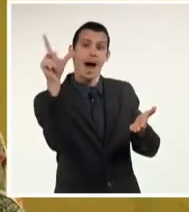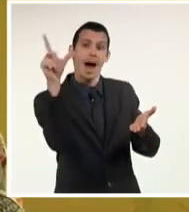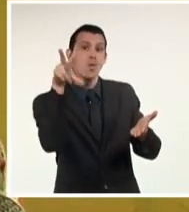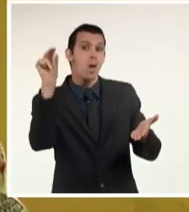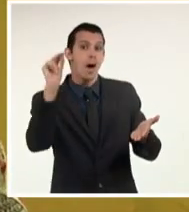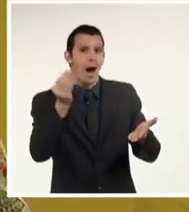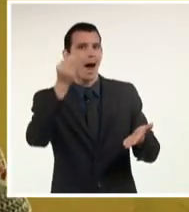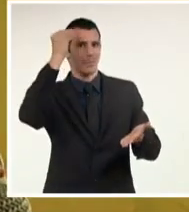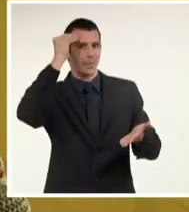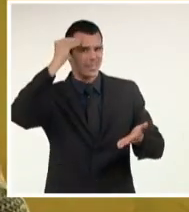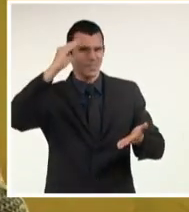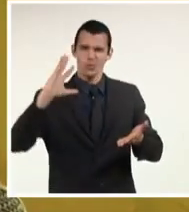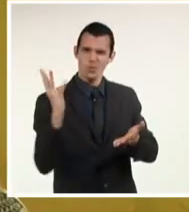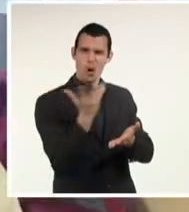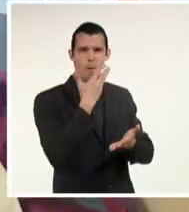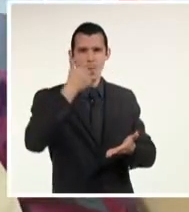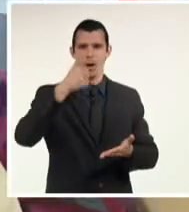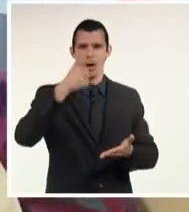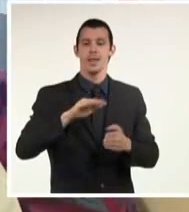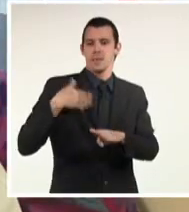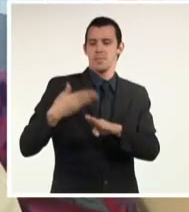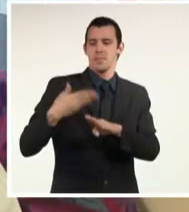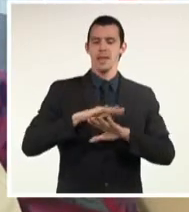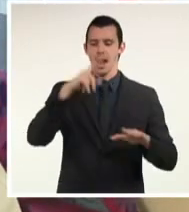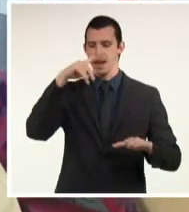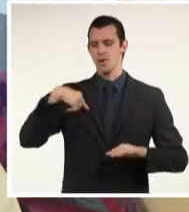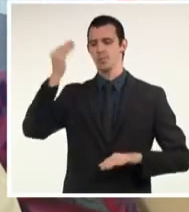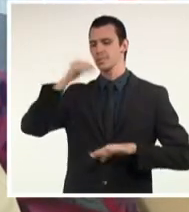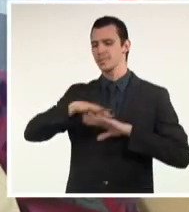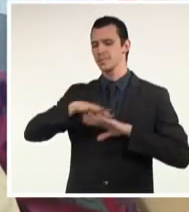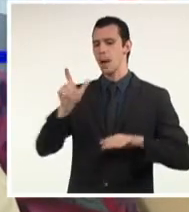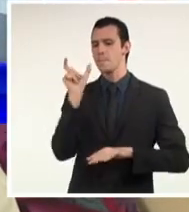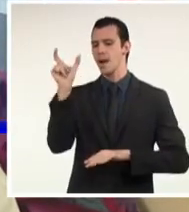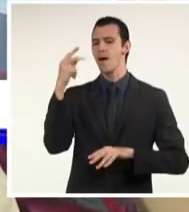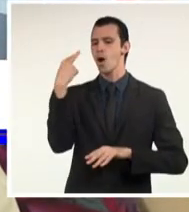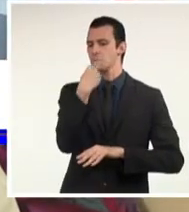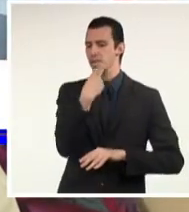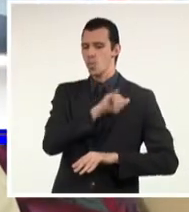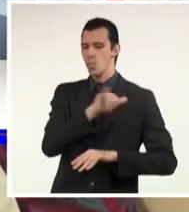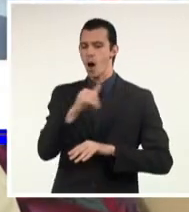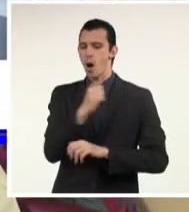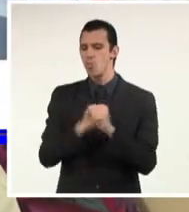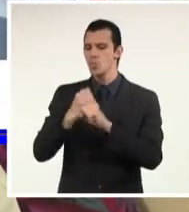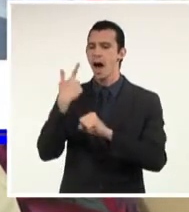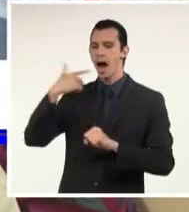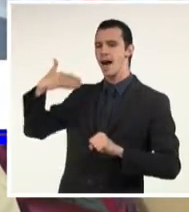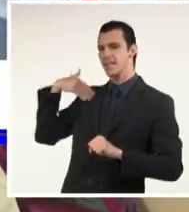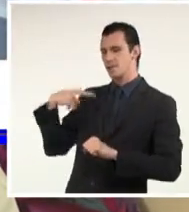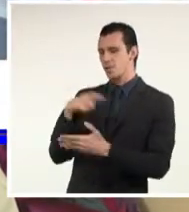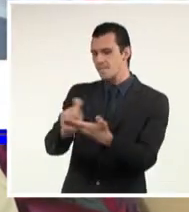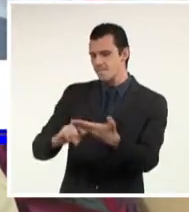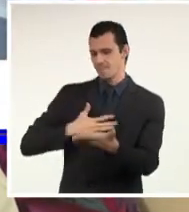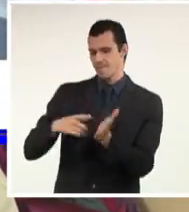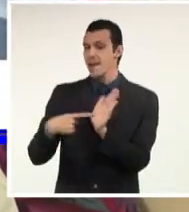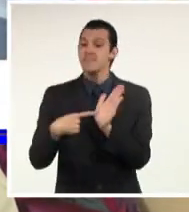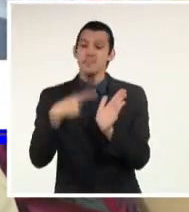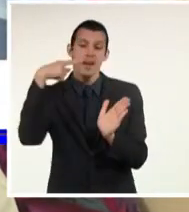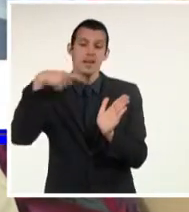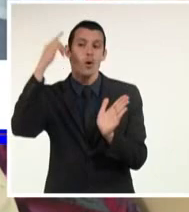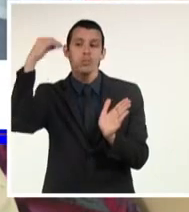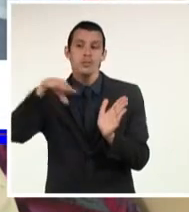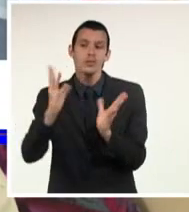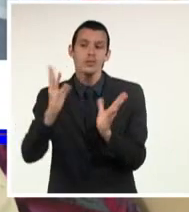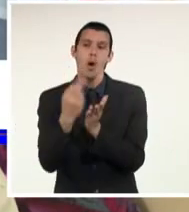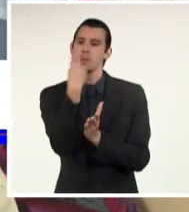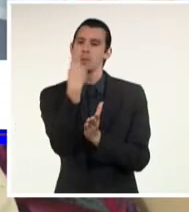su significado y la forma en que se escriben. Me gusta leer La Edad de Oro porque es un libro muy bonito y además